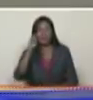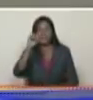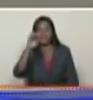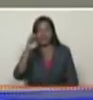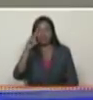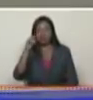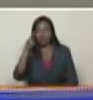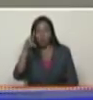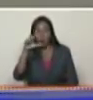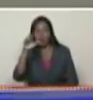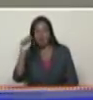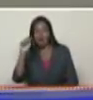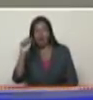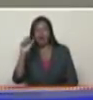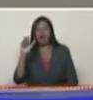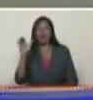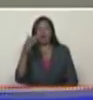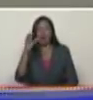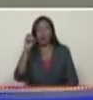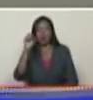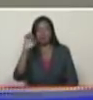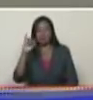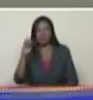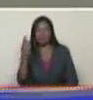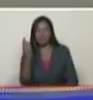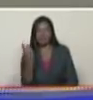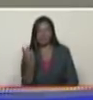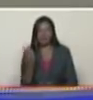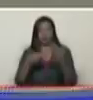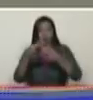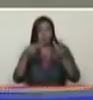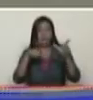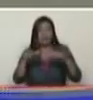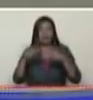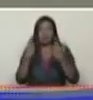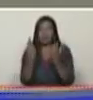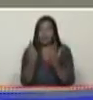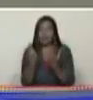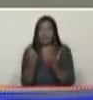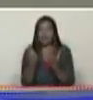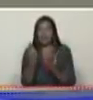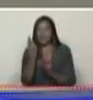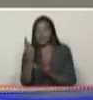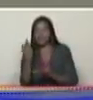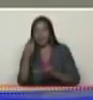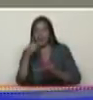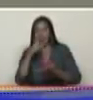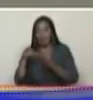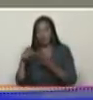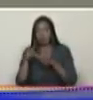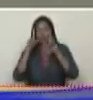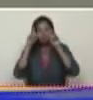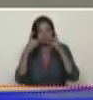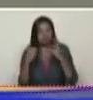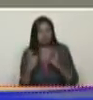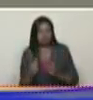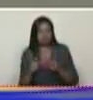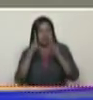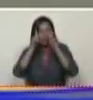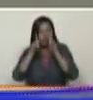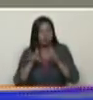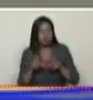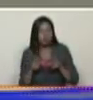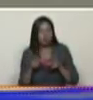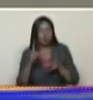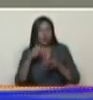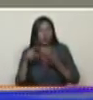Ya está el espacio construido, lo que hay es que traer los equipos, y además podemos hacer algunos estudios, como el estudio de histocompatibilidad, que es muy